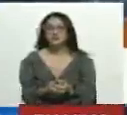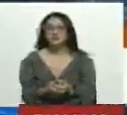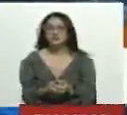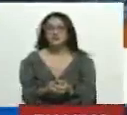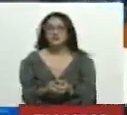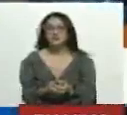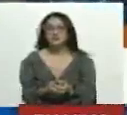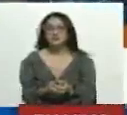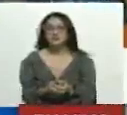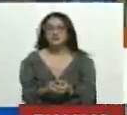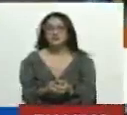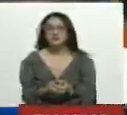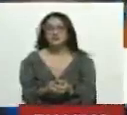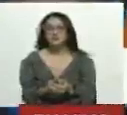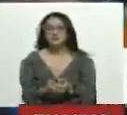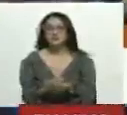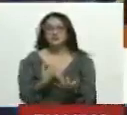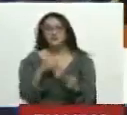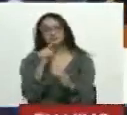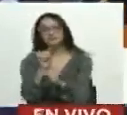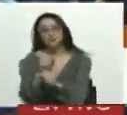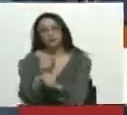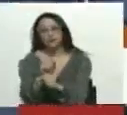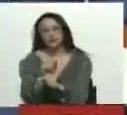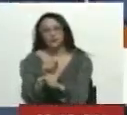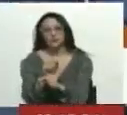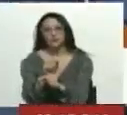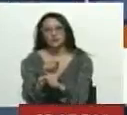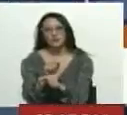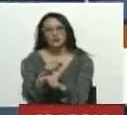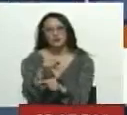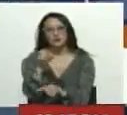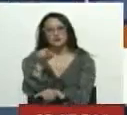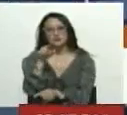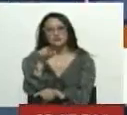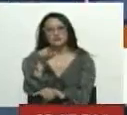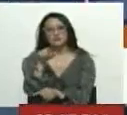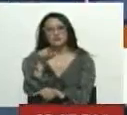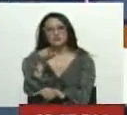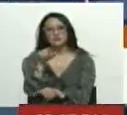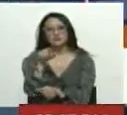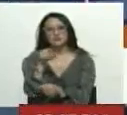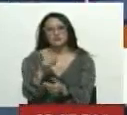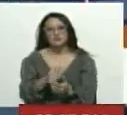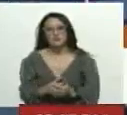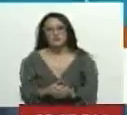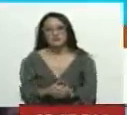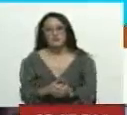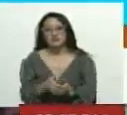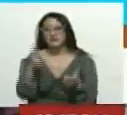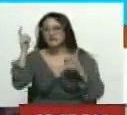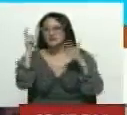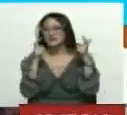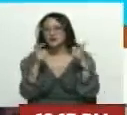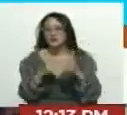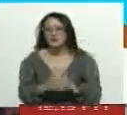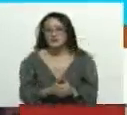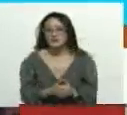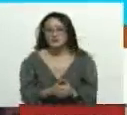y traigo eso para decir que nuestro comandante eterno Hugo Chávez